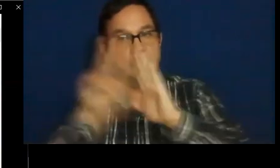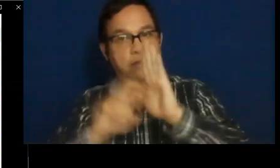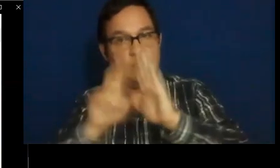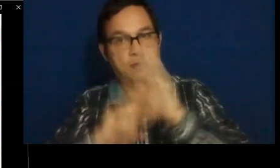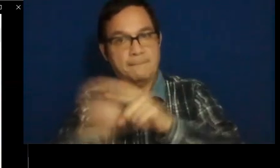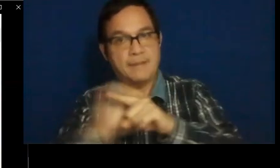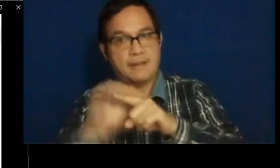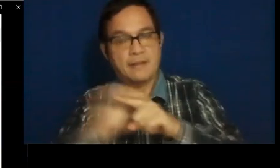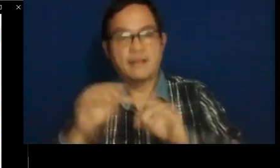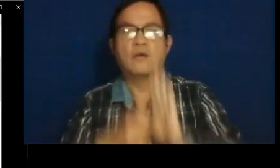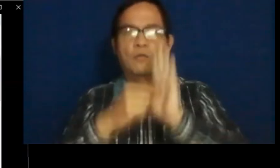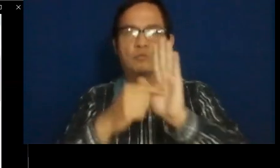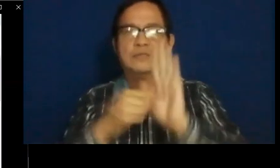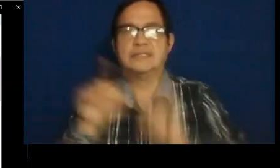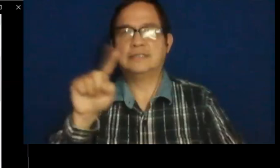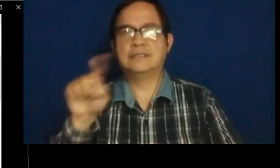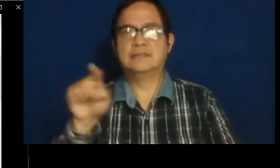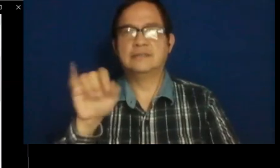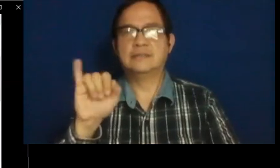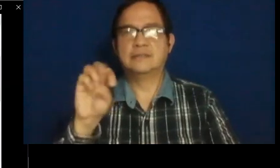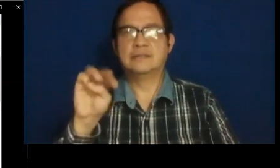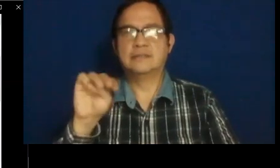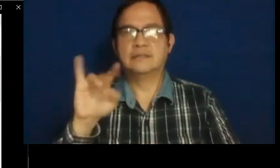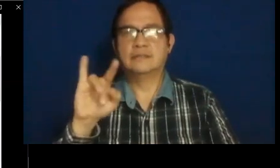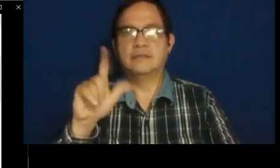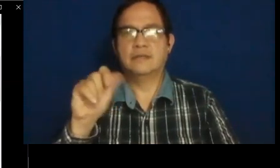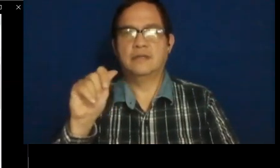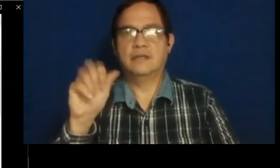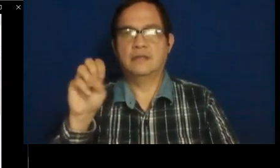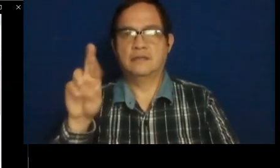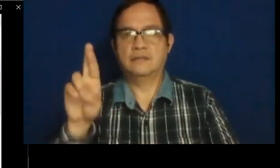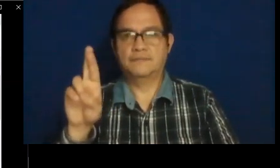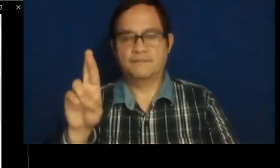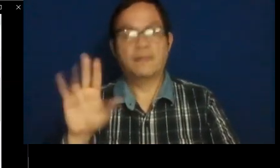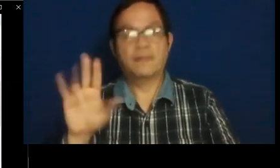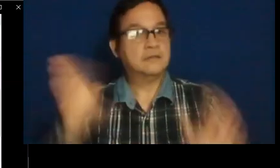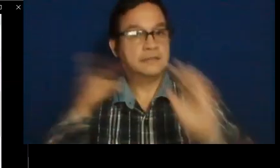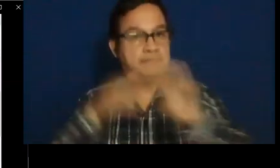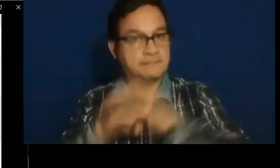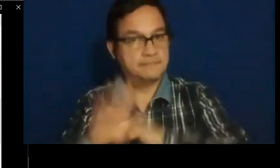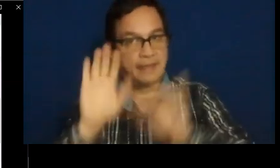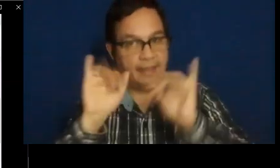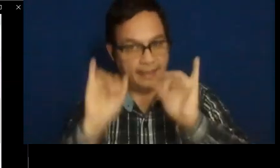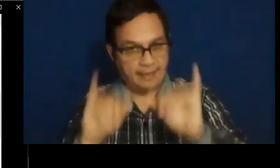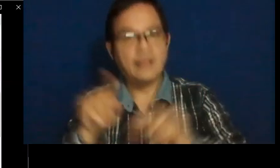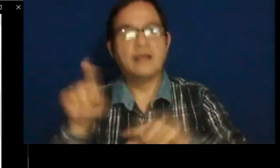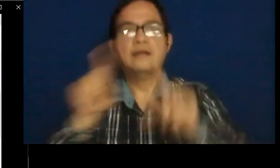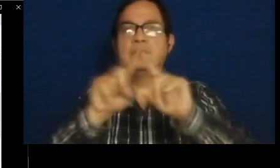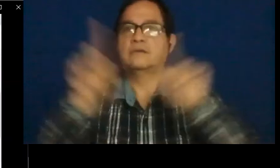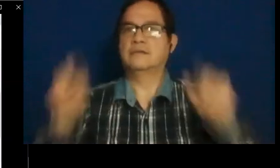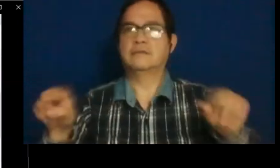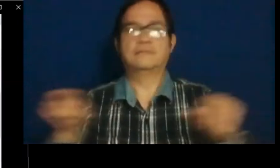irme al simulador. Entonces, aquí ya ingresé, este es el simulador, ya en pantalla